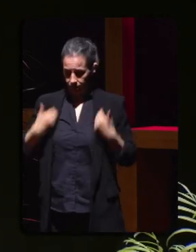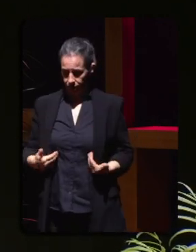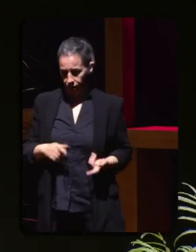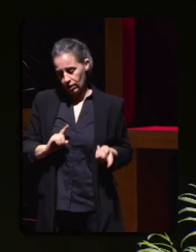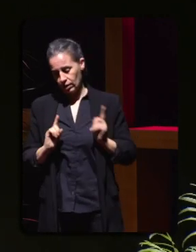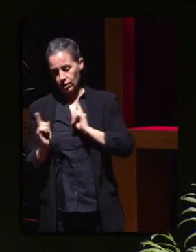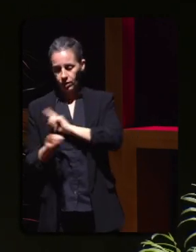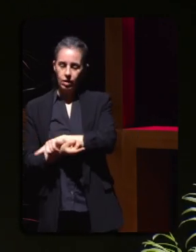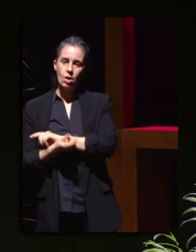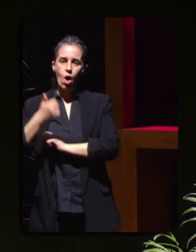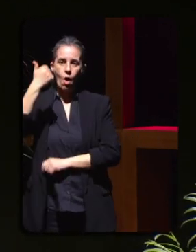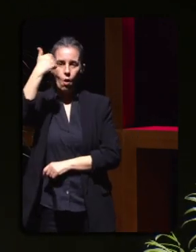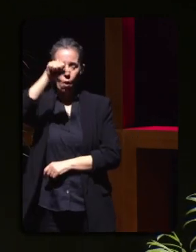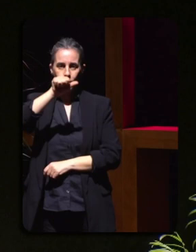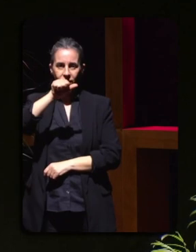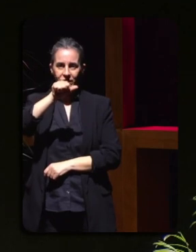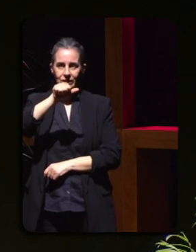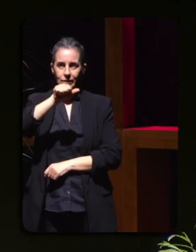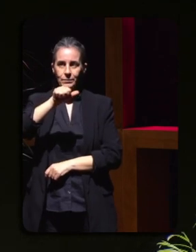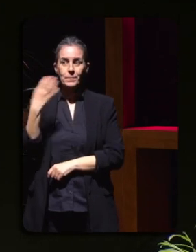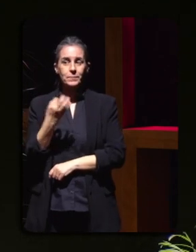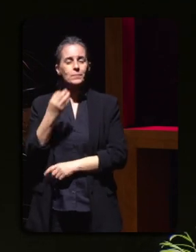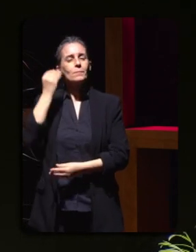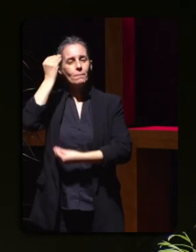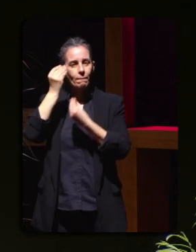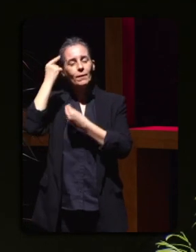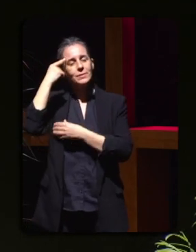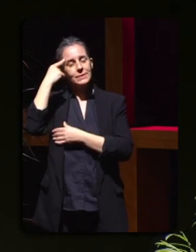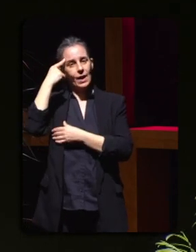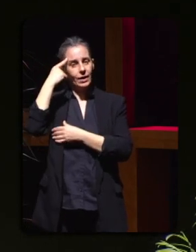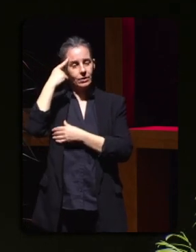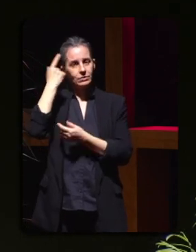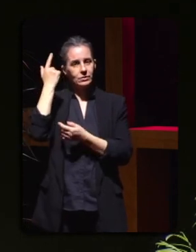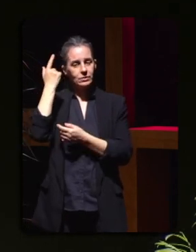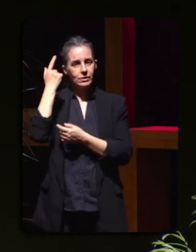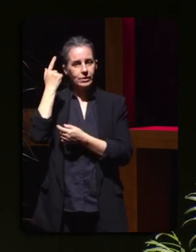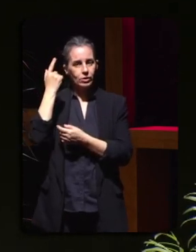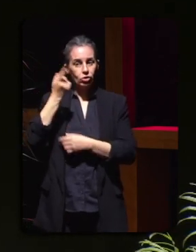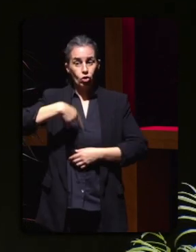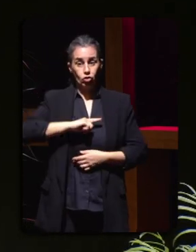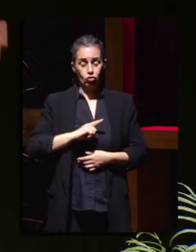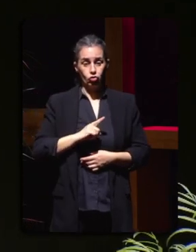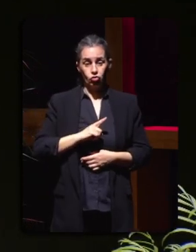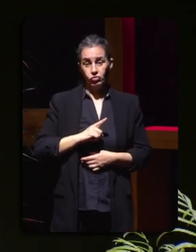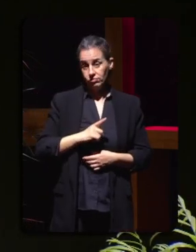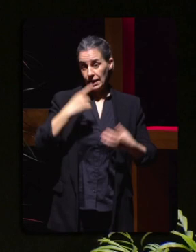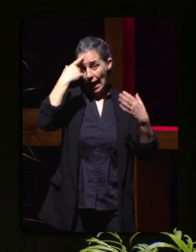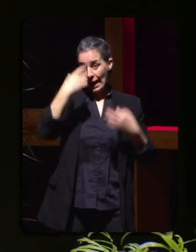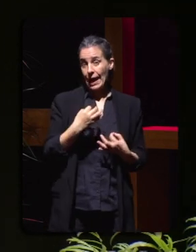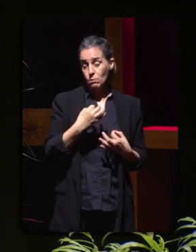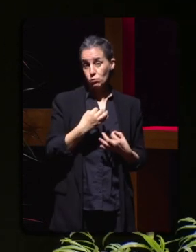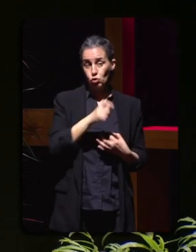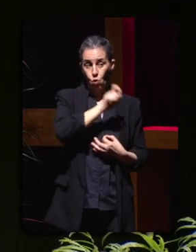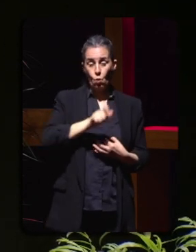una cosa que debemos pensar y reflexionar muy seriamente Y es que estamos creyendo que cuando las mujeres